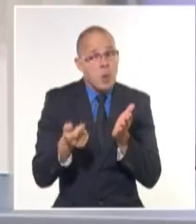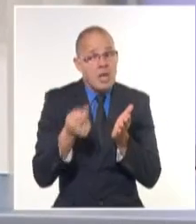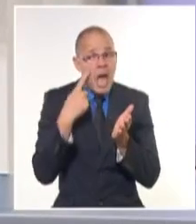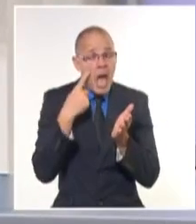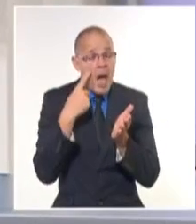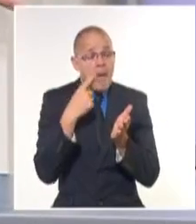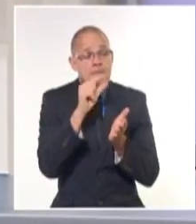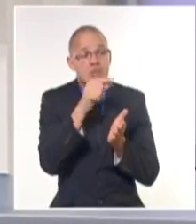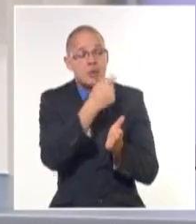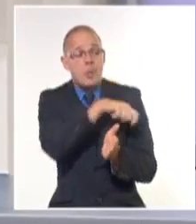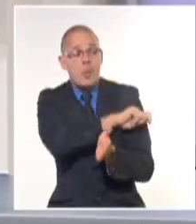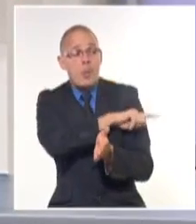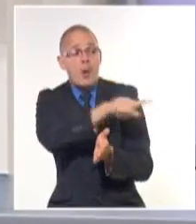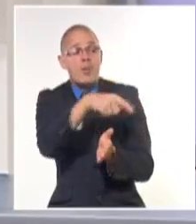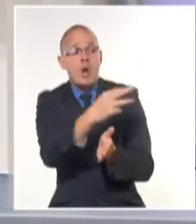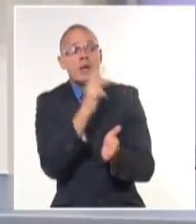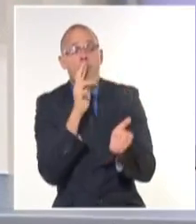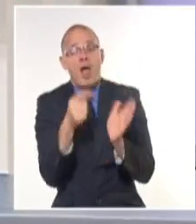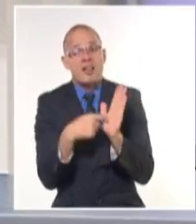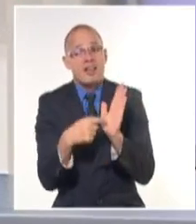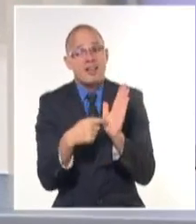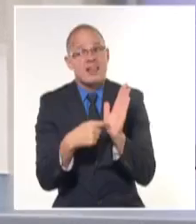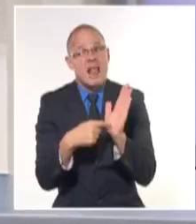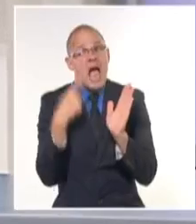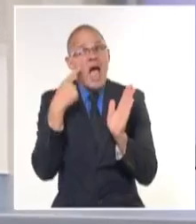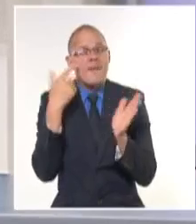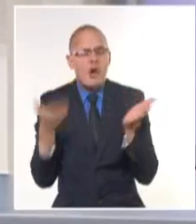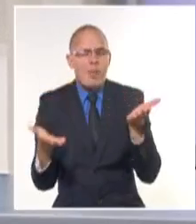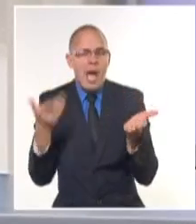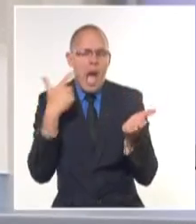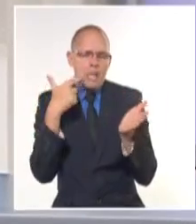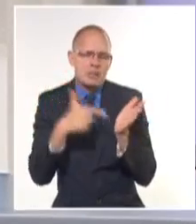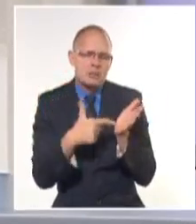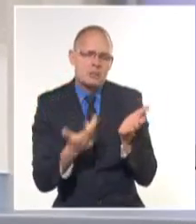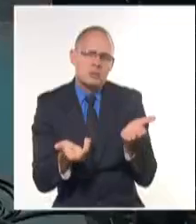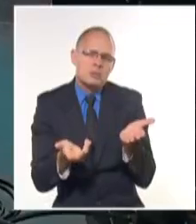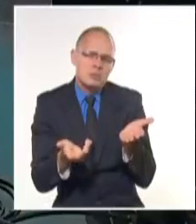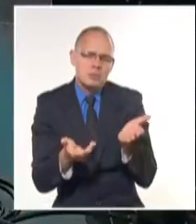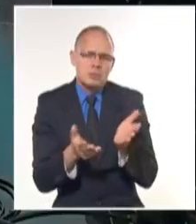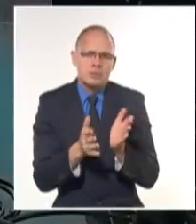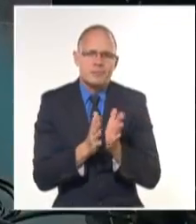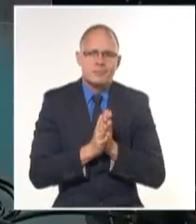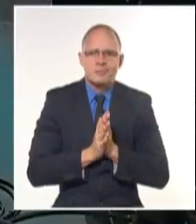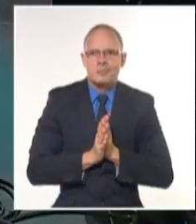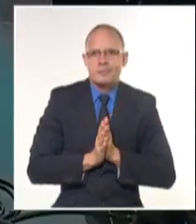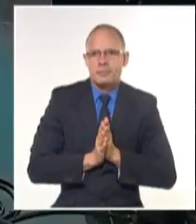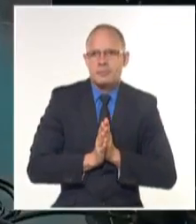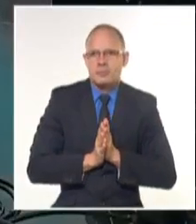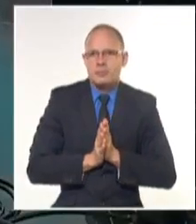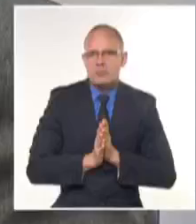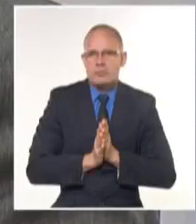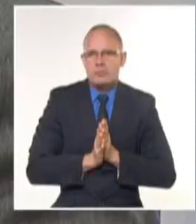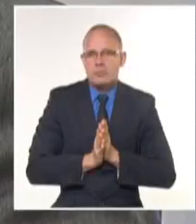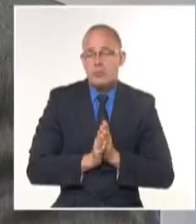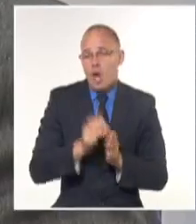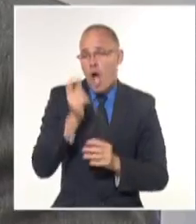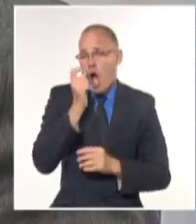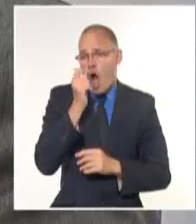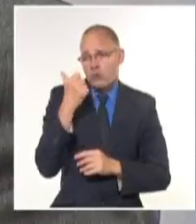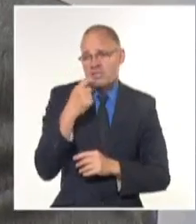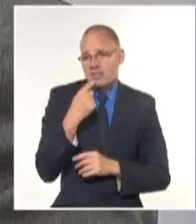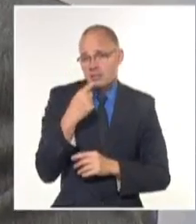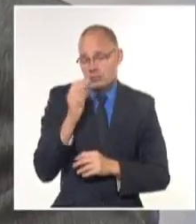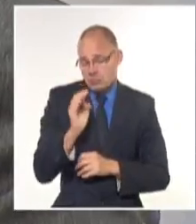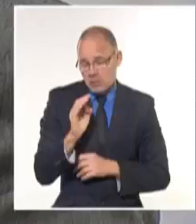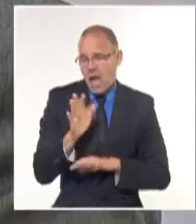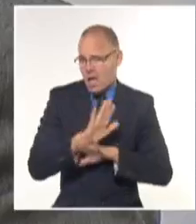ustedes creen que fue y sigue siendo este año lo más importante. Sí, Humberto, a ver, como expresamos en aquel evento en julio, la Fiscalía General de la República,